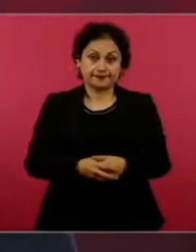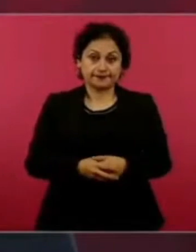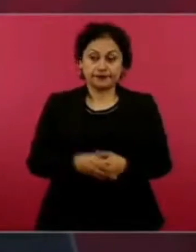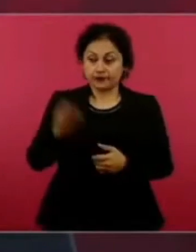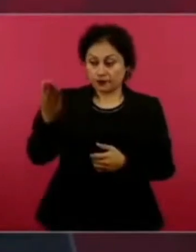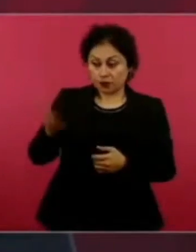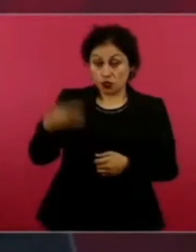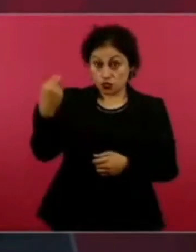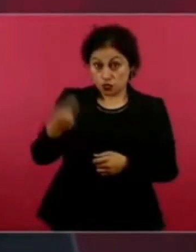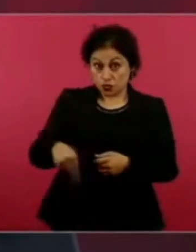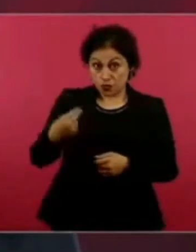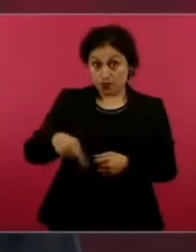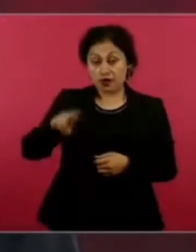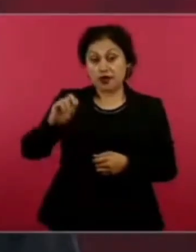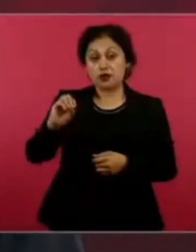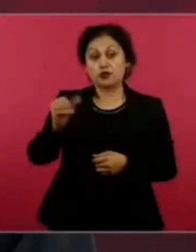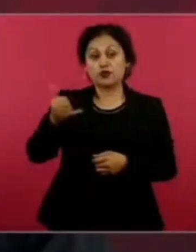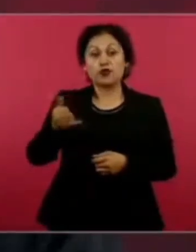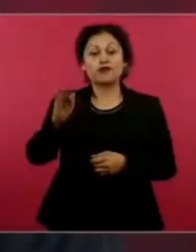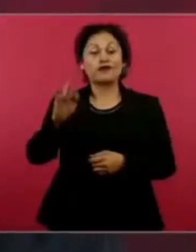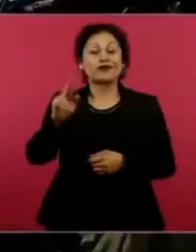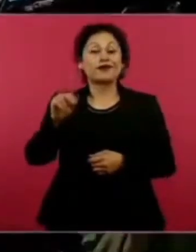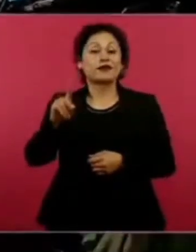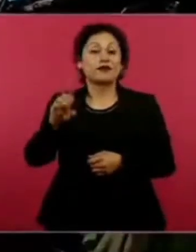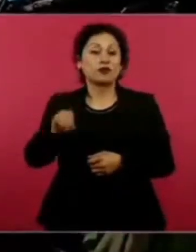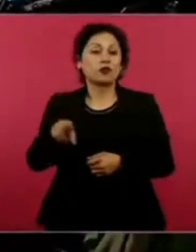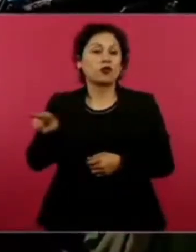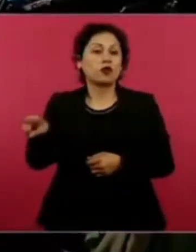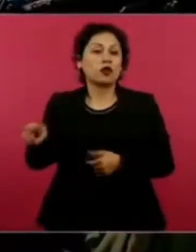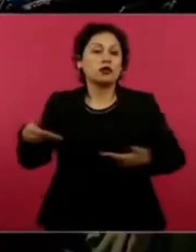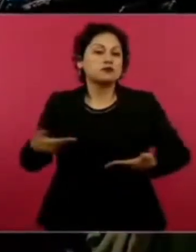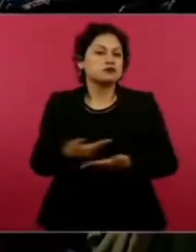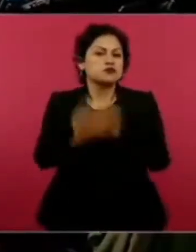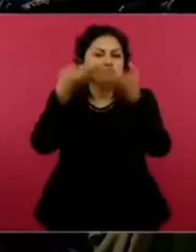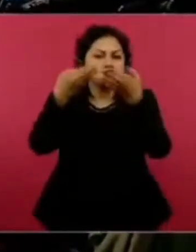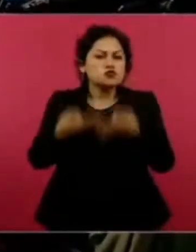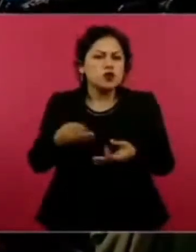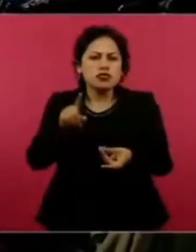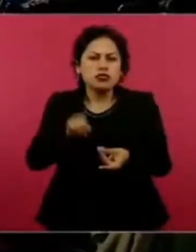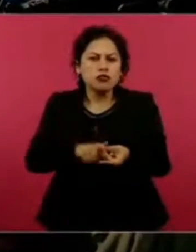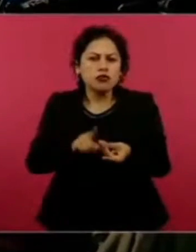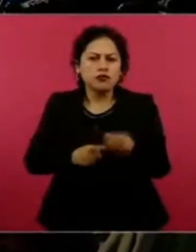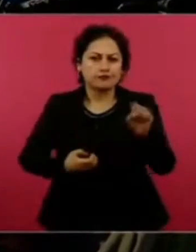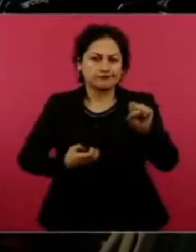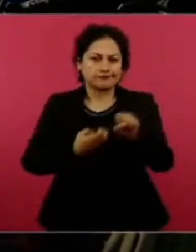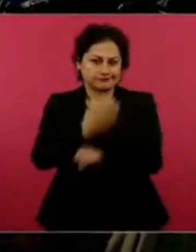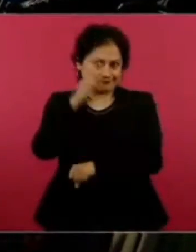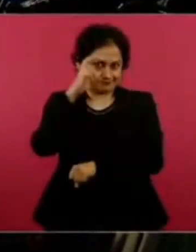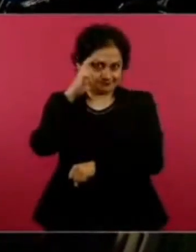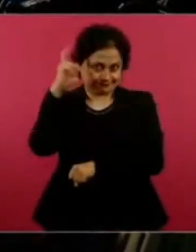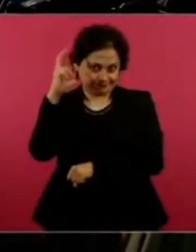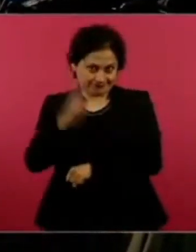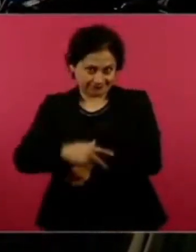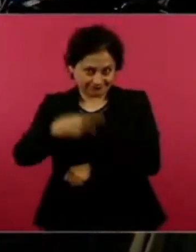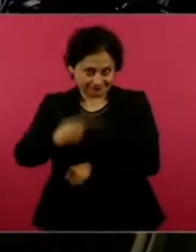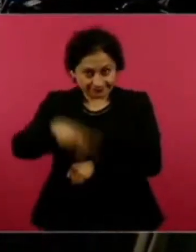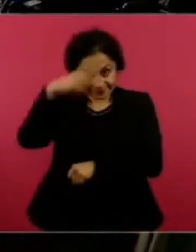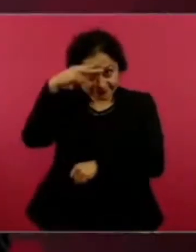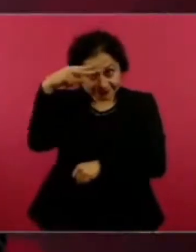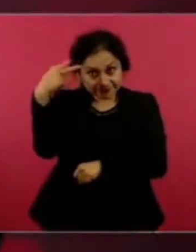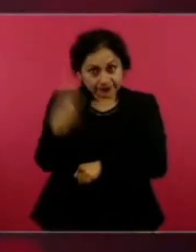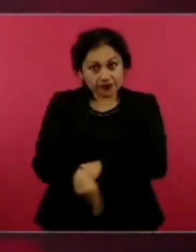Roy Fernando es originario del estado de Hidalgo y con tan